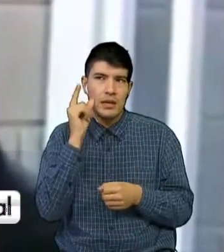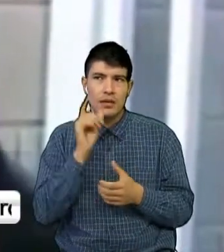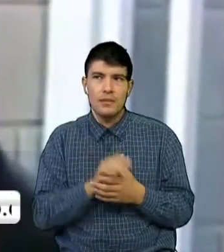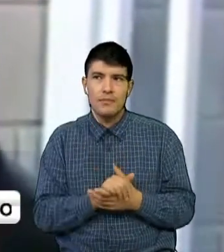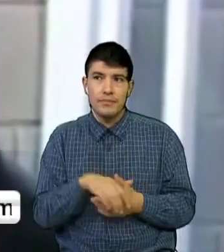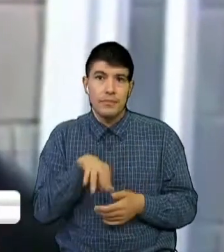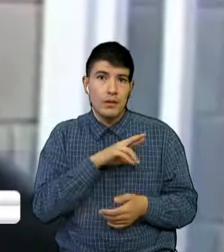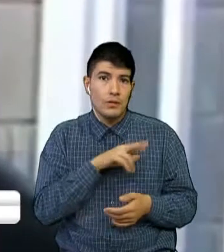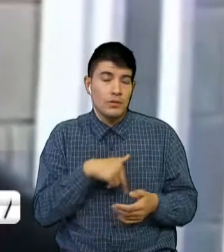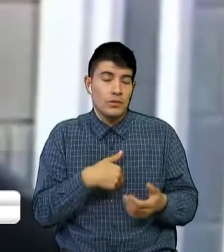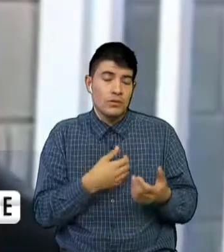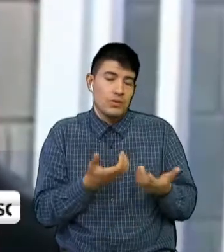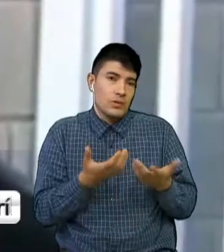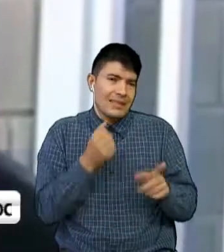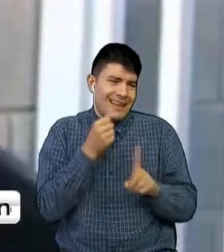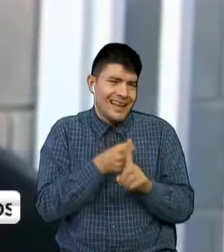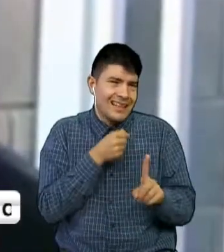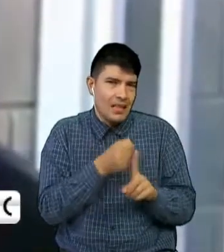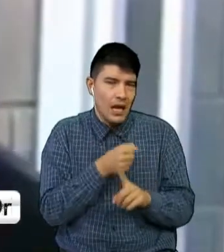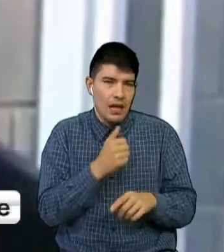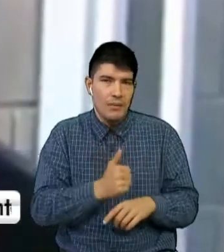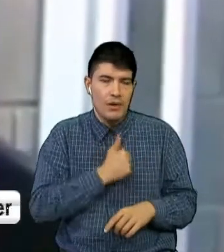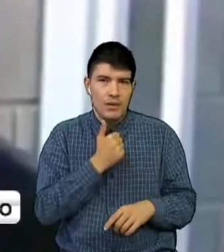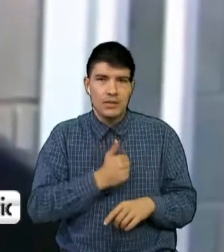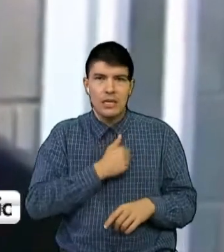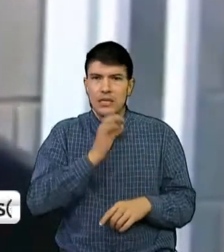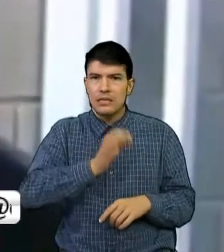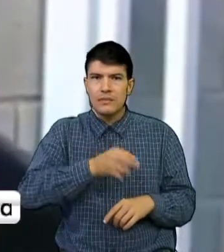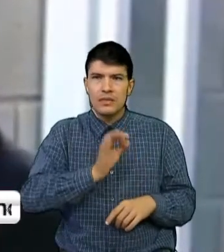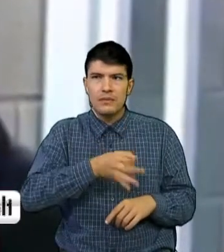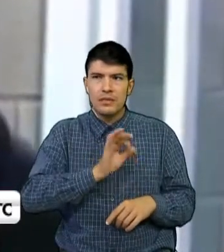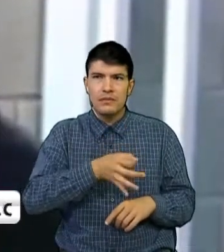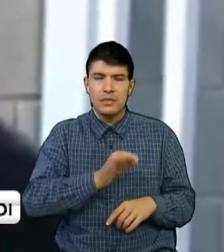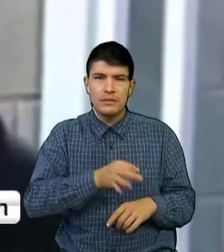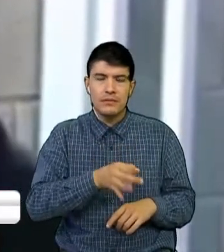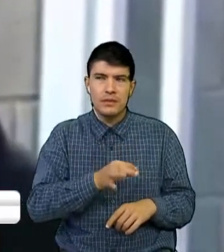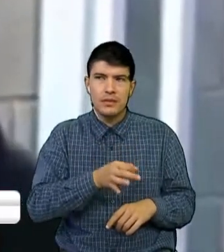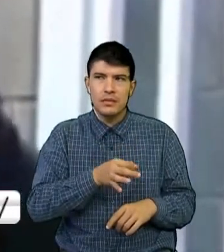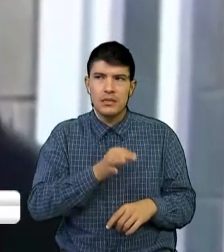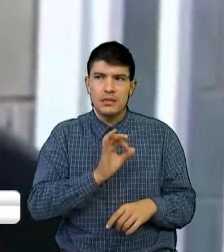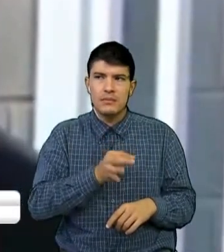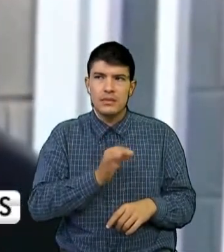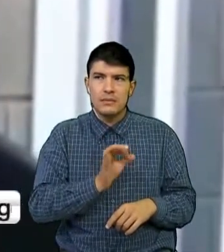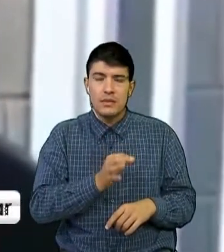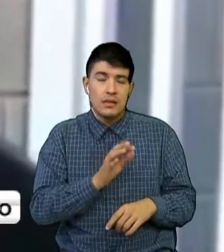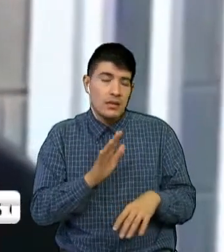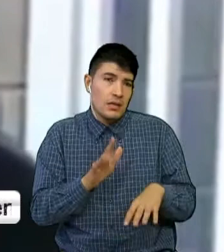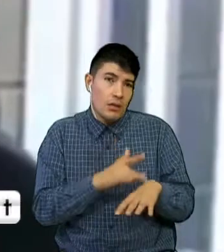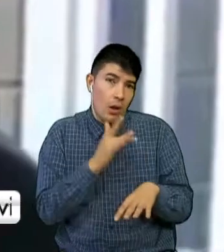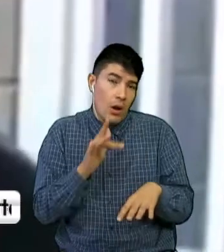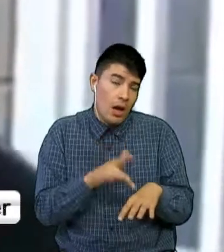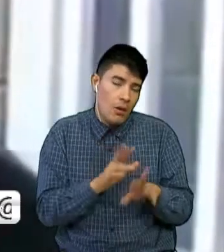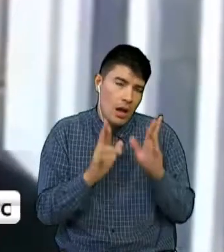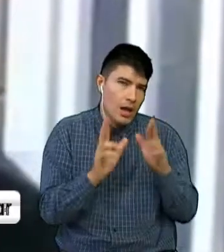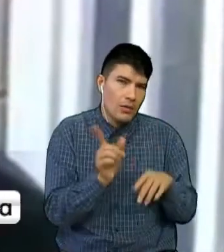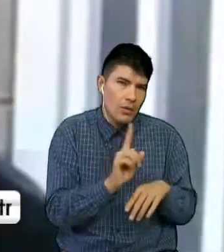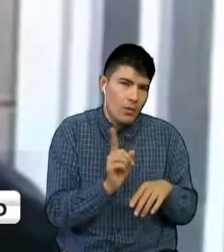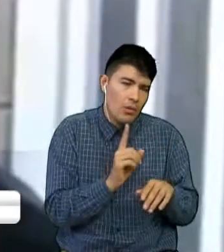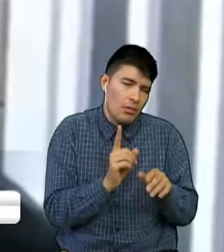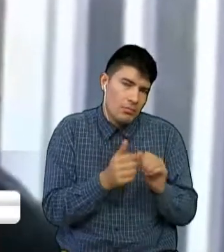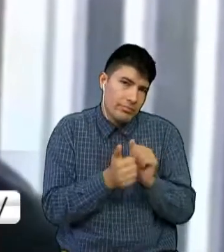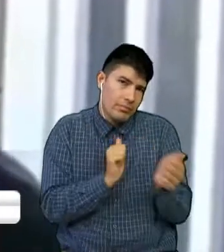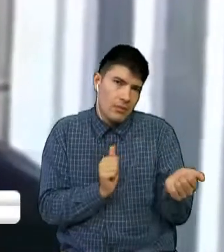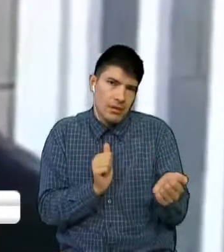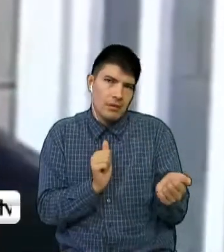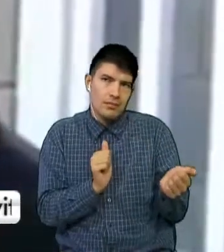eso lo que vamos a tratar de aprovechar y siempre con nuestra vocación defensiva no vamos a si nos tocará que ojalá que no quedara afuera no nos va a tocar